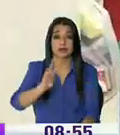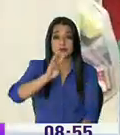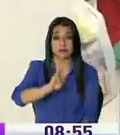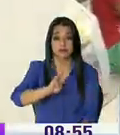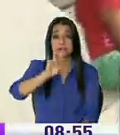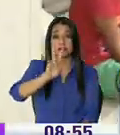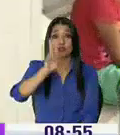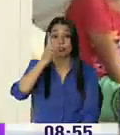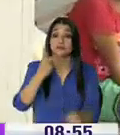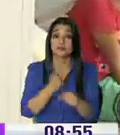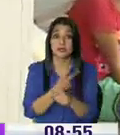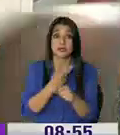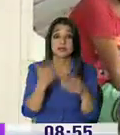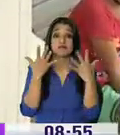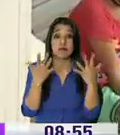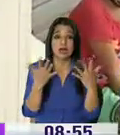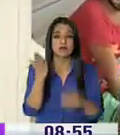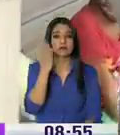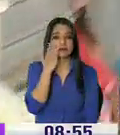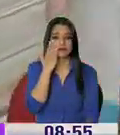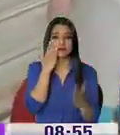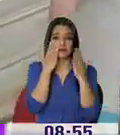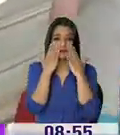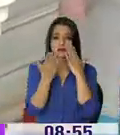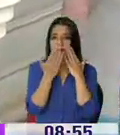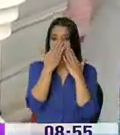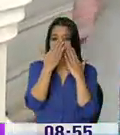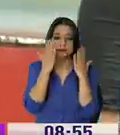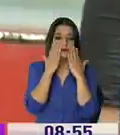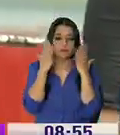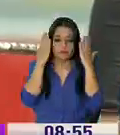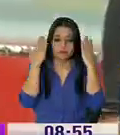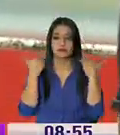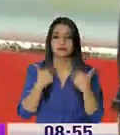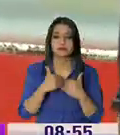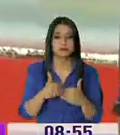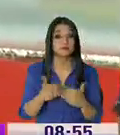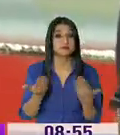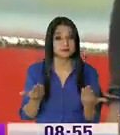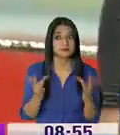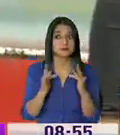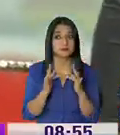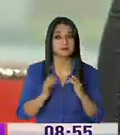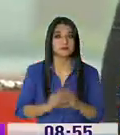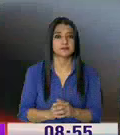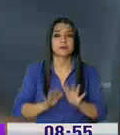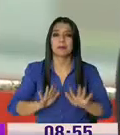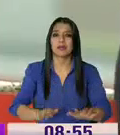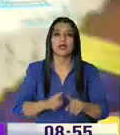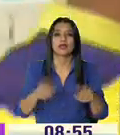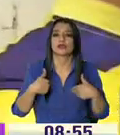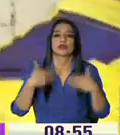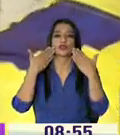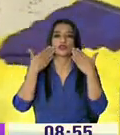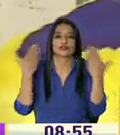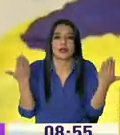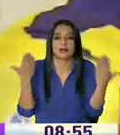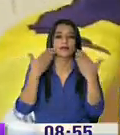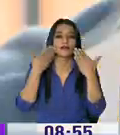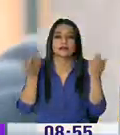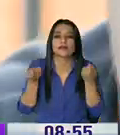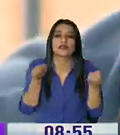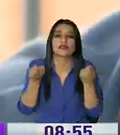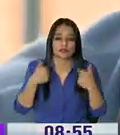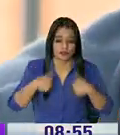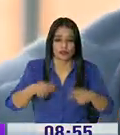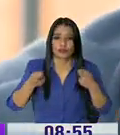672 veces las manos permanecen en contacto con la cara. Esto es un acto inconsciente difícil de controlar